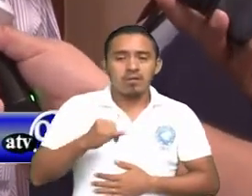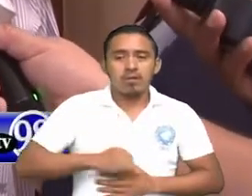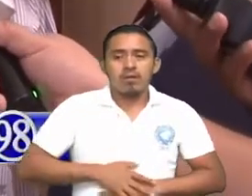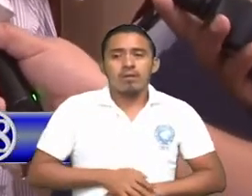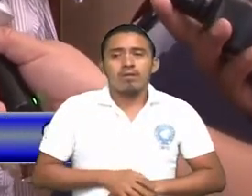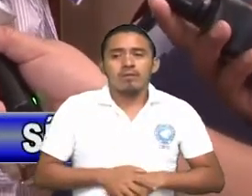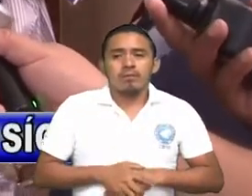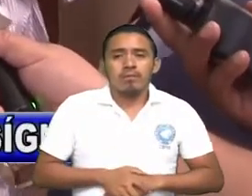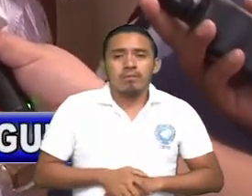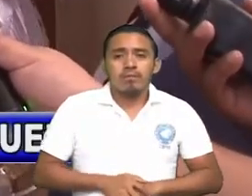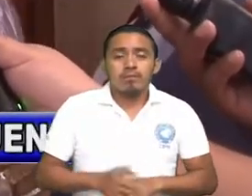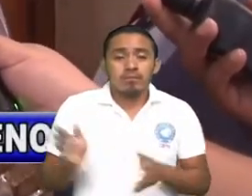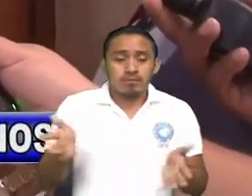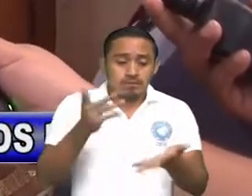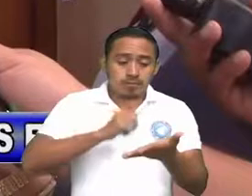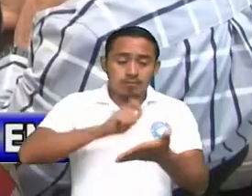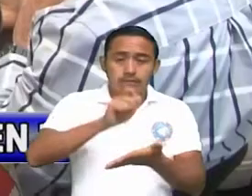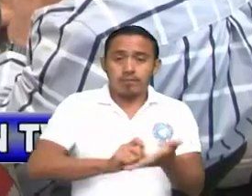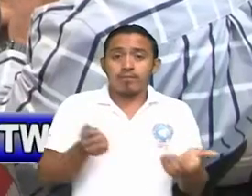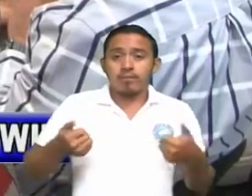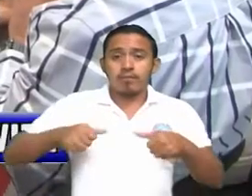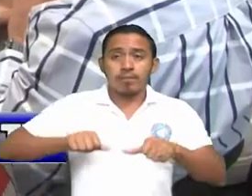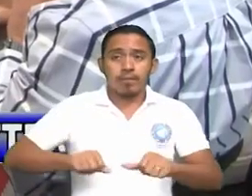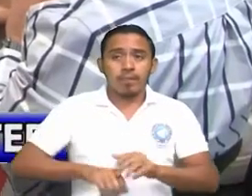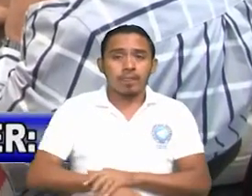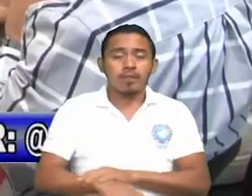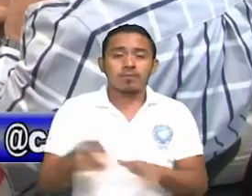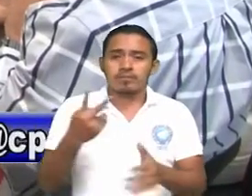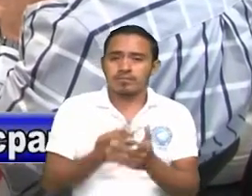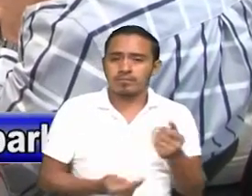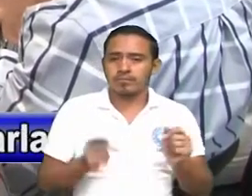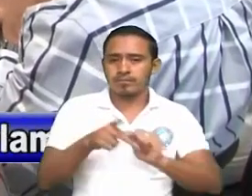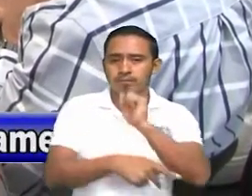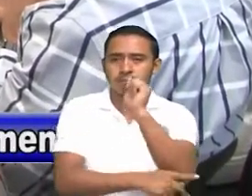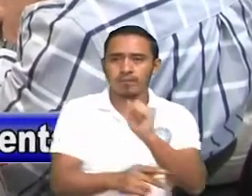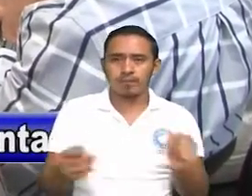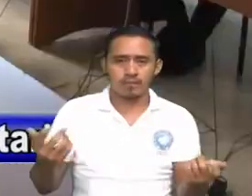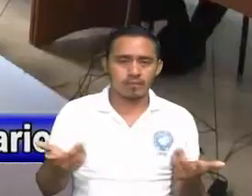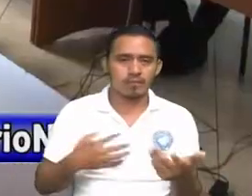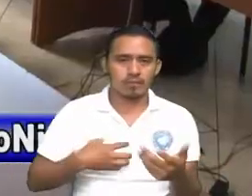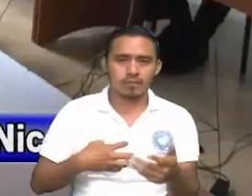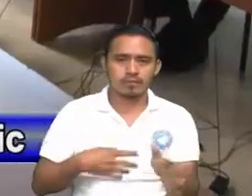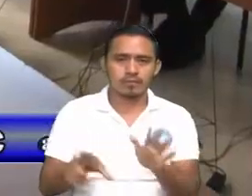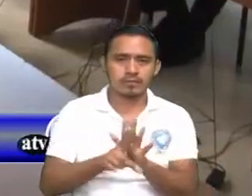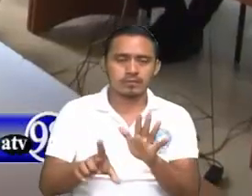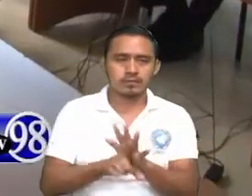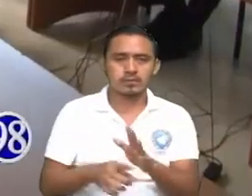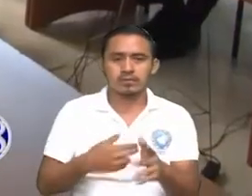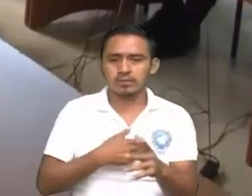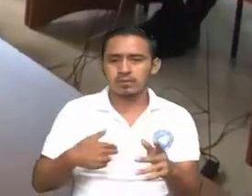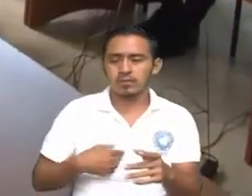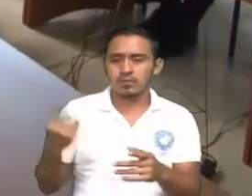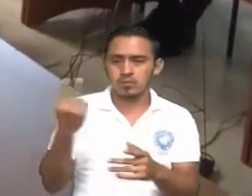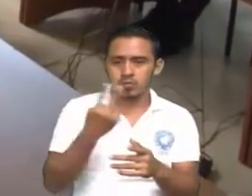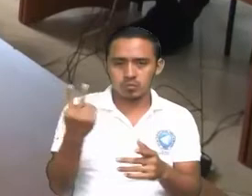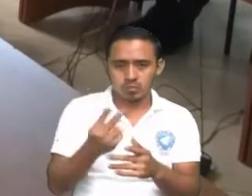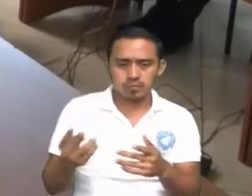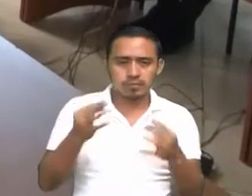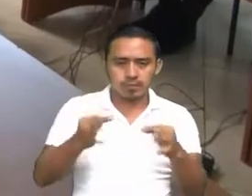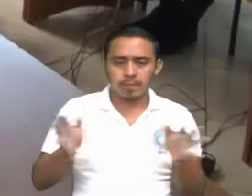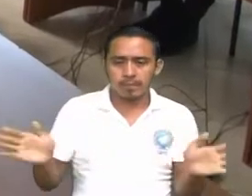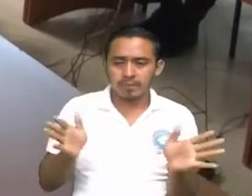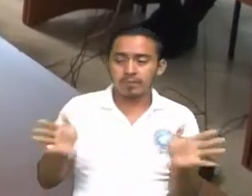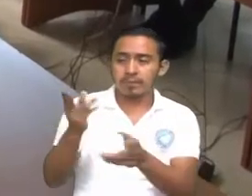que se apruebe el convenio. Ambos países, dentro de sus leyes y regulaciones, crearán condiciones para la